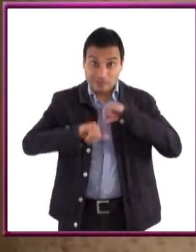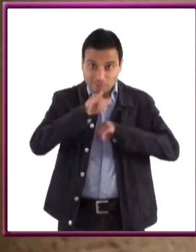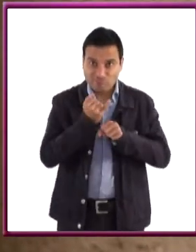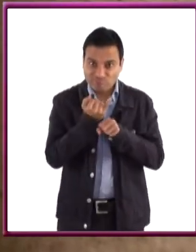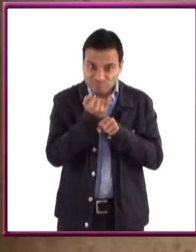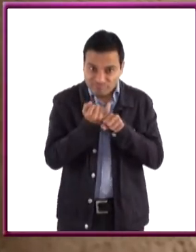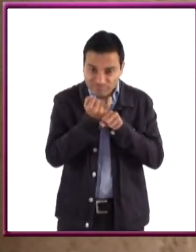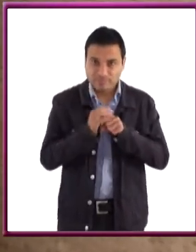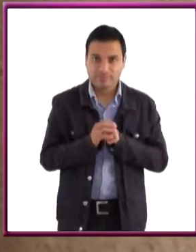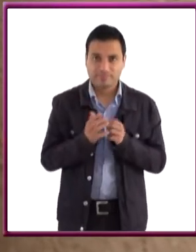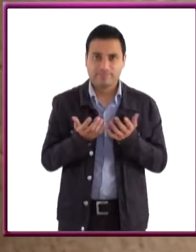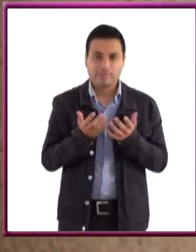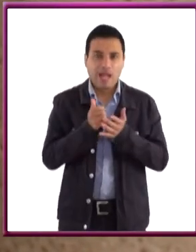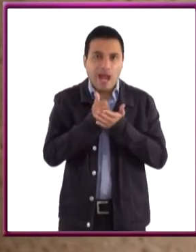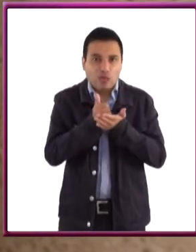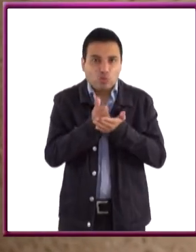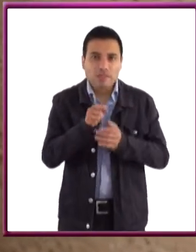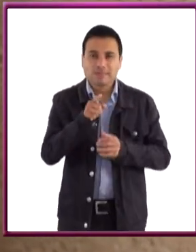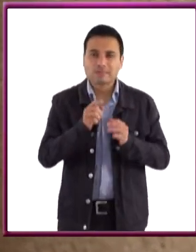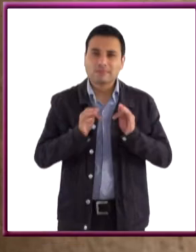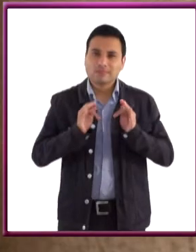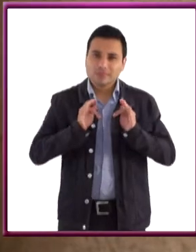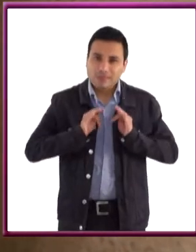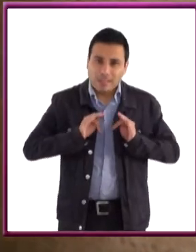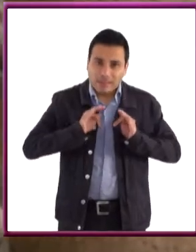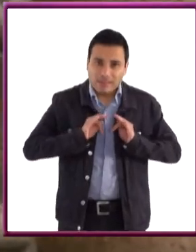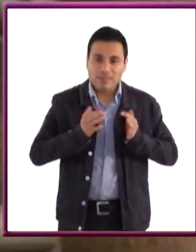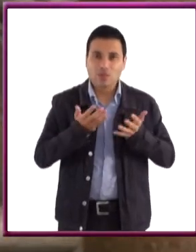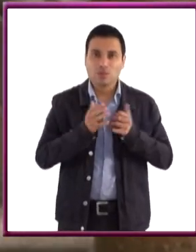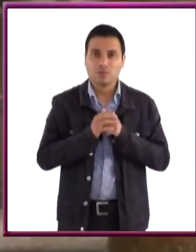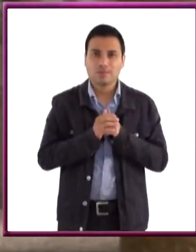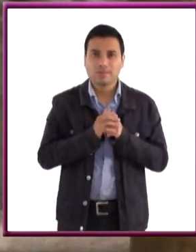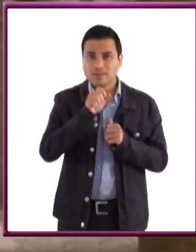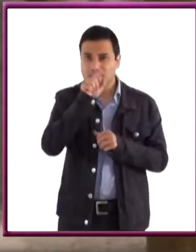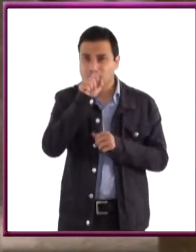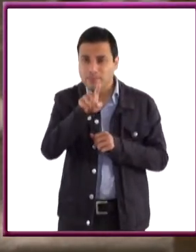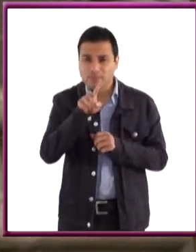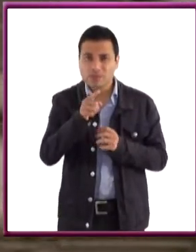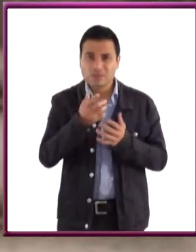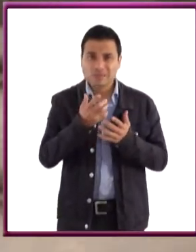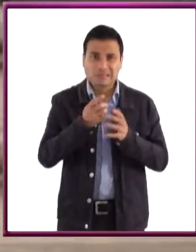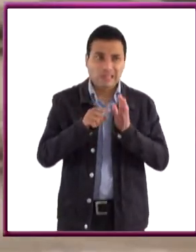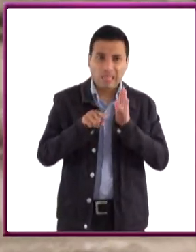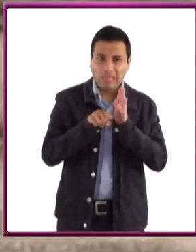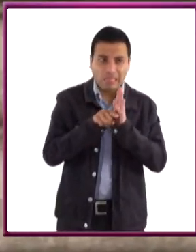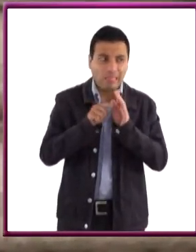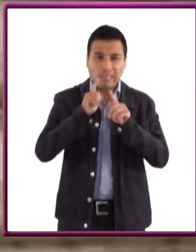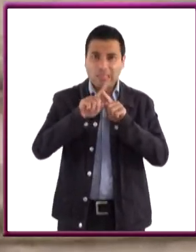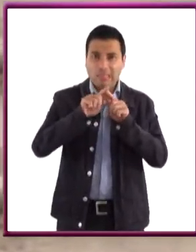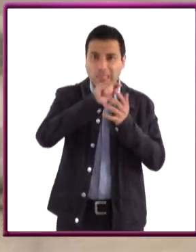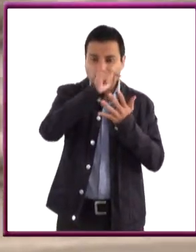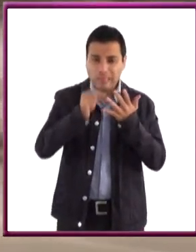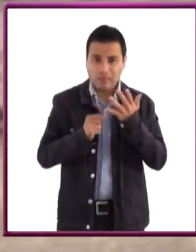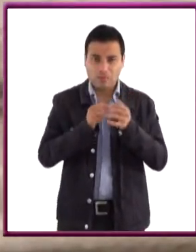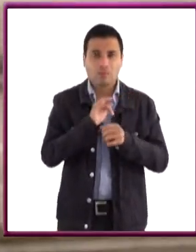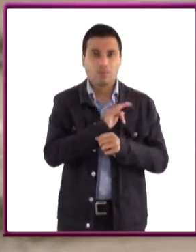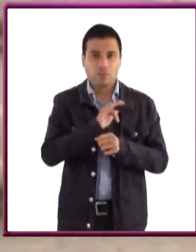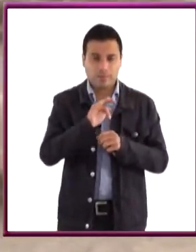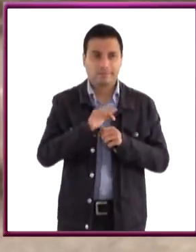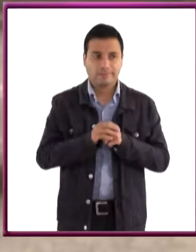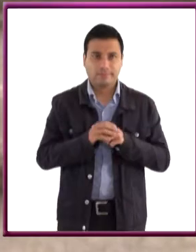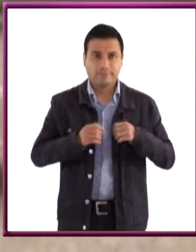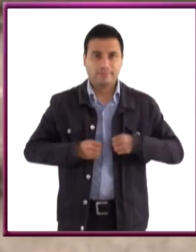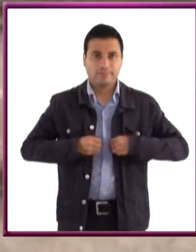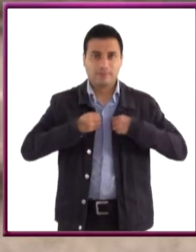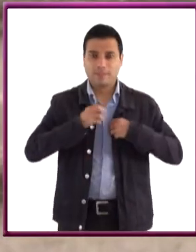ella. Ayuda a disminuir la ansiedad, nos desengancha de emociones que nos hacen daño, puede mejorar nuestro rendimiento